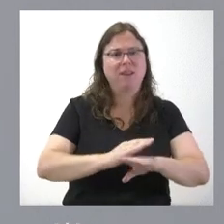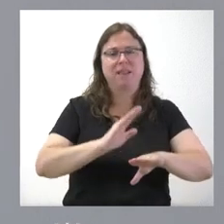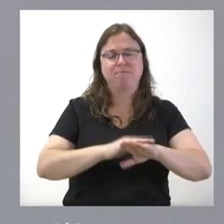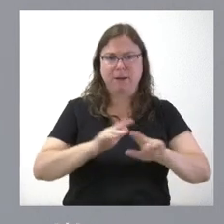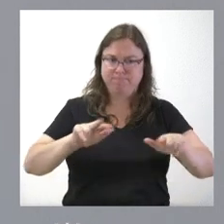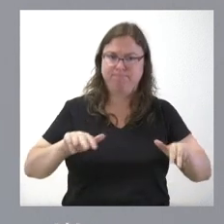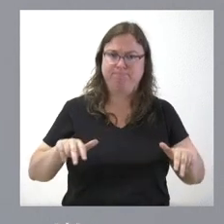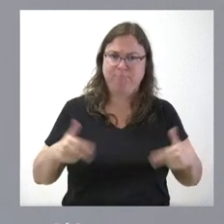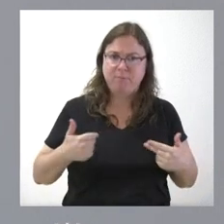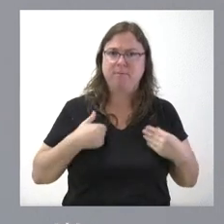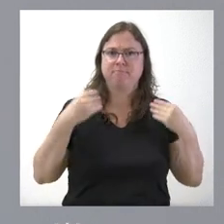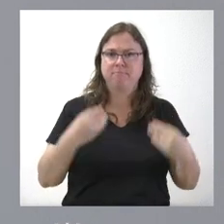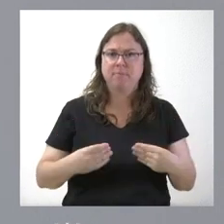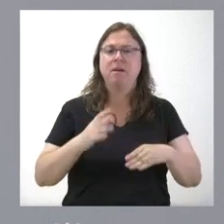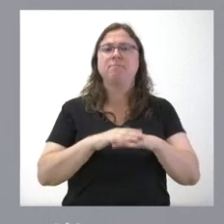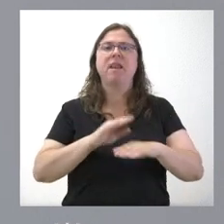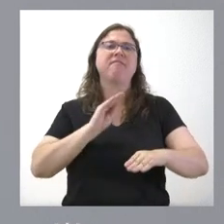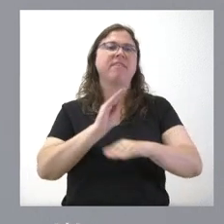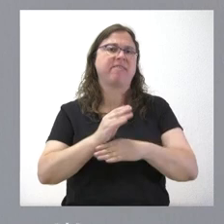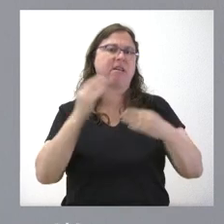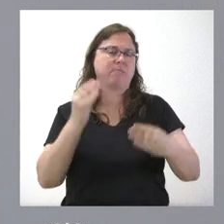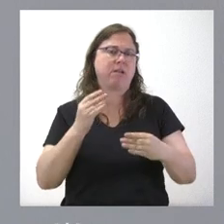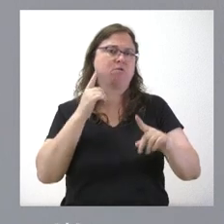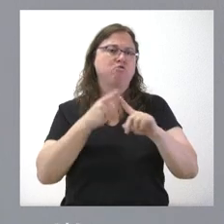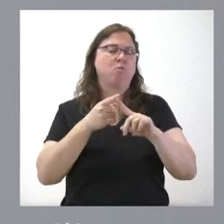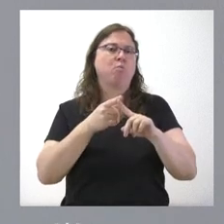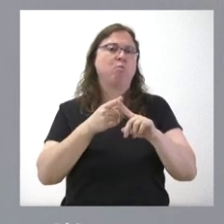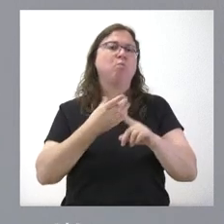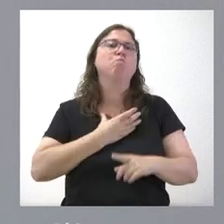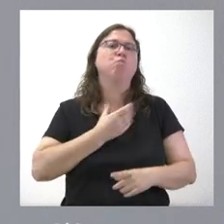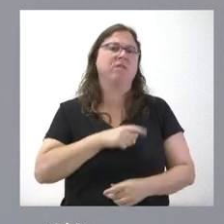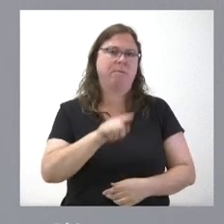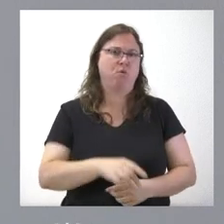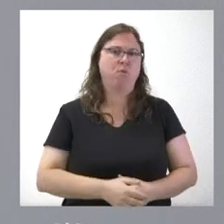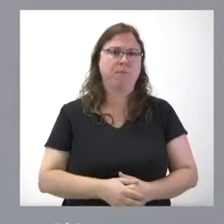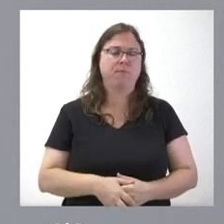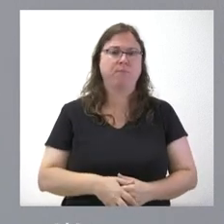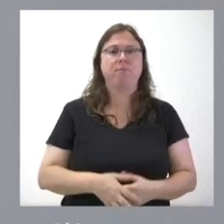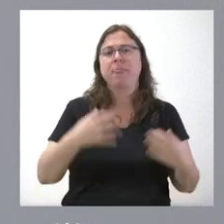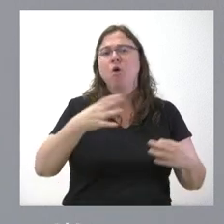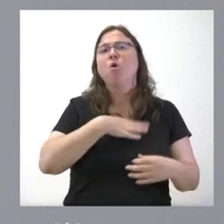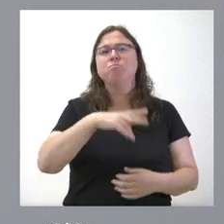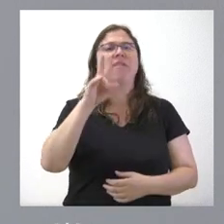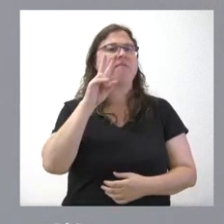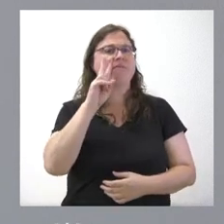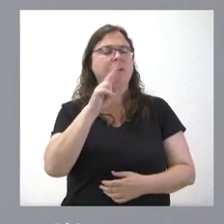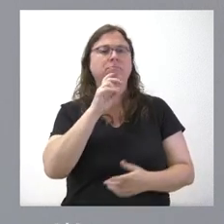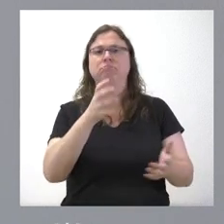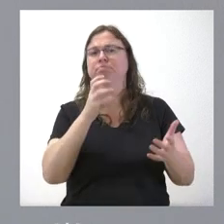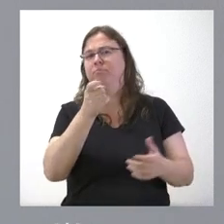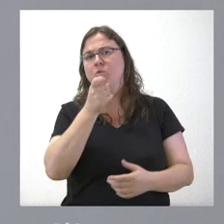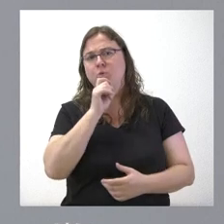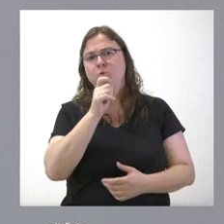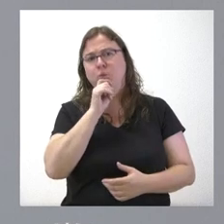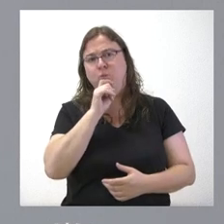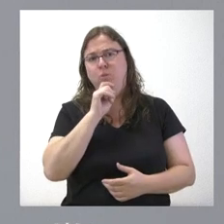una financiación suficiente de fuentes financieras para este tipo de municipios que lógicamente se pueden ver beneficiados en alguna medida de de